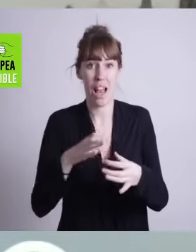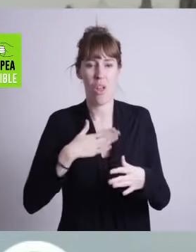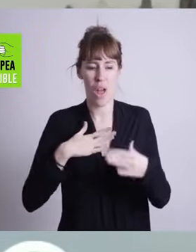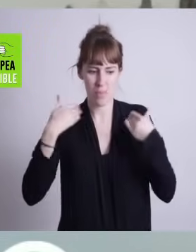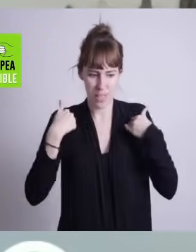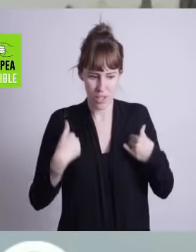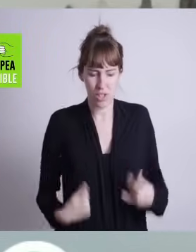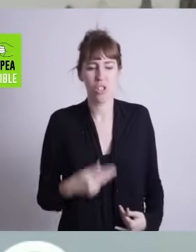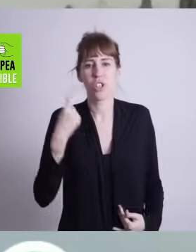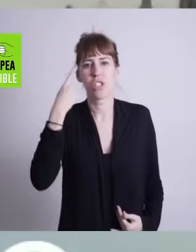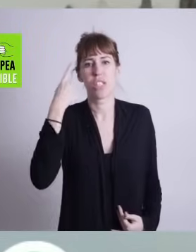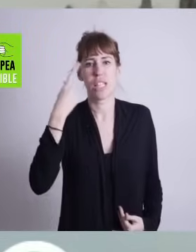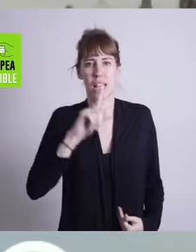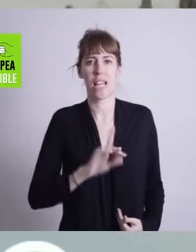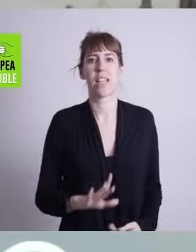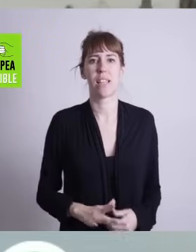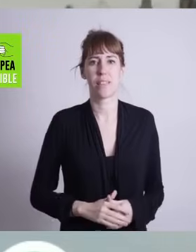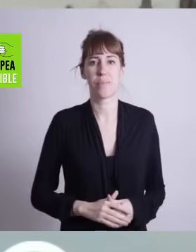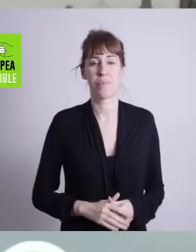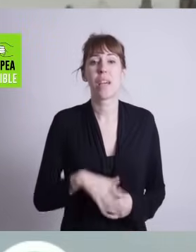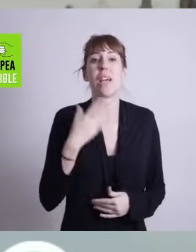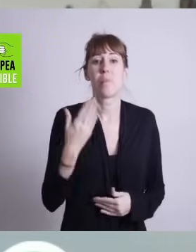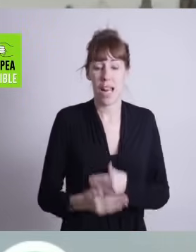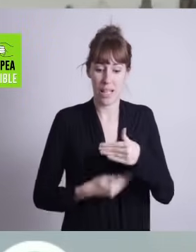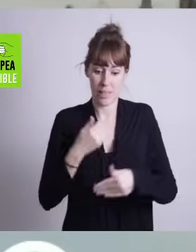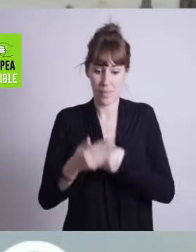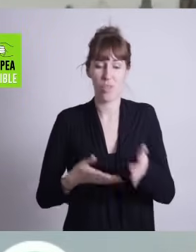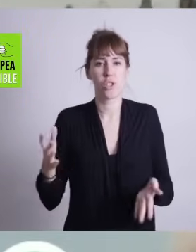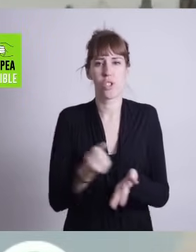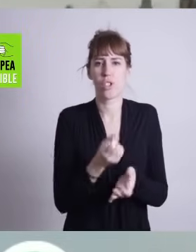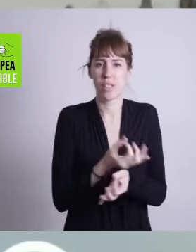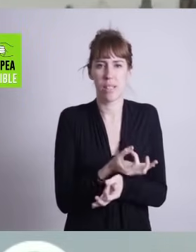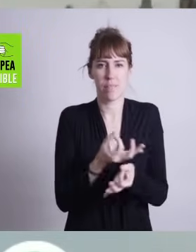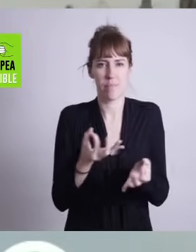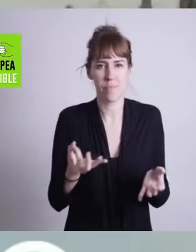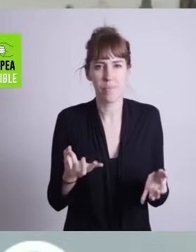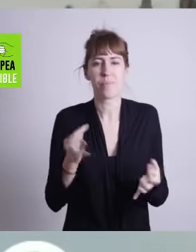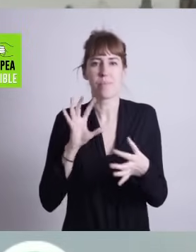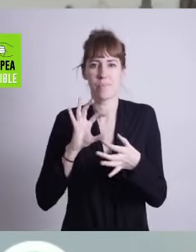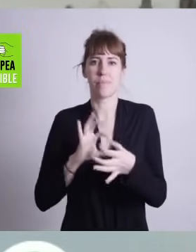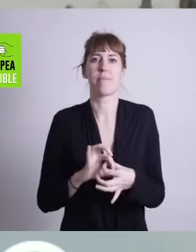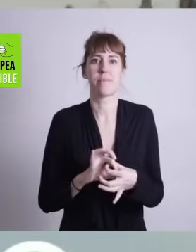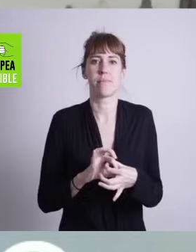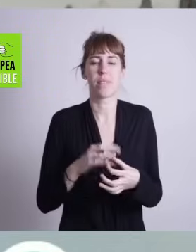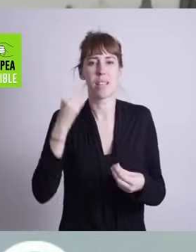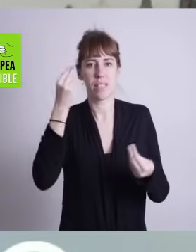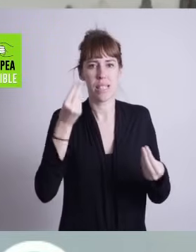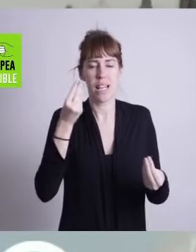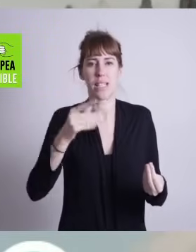para que de esta manera todo vaya en coherencia, ni pensar, ni sentir,